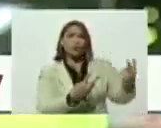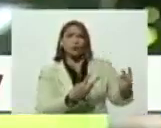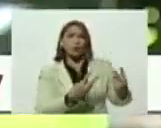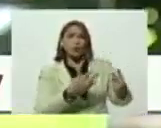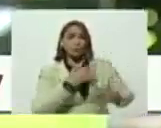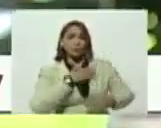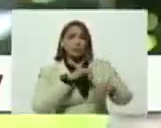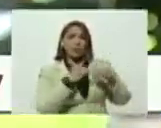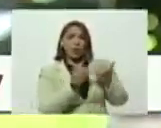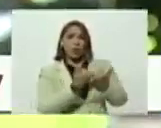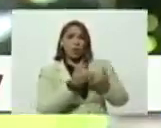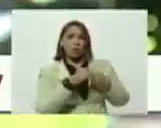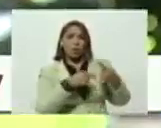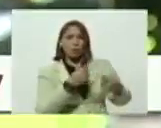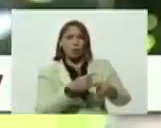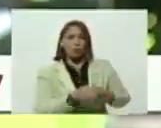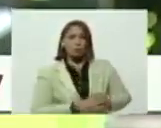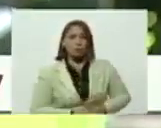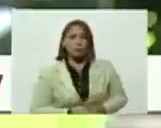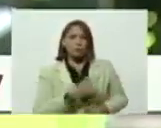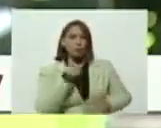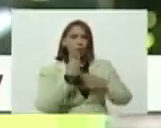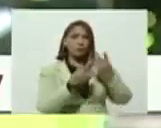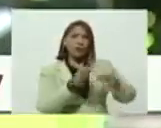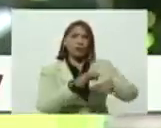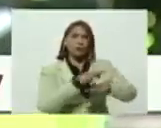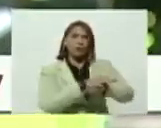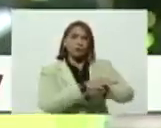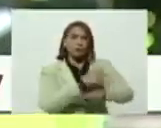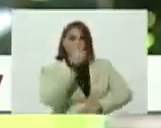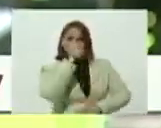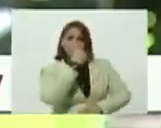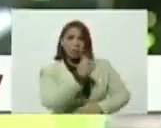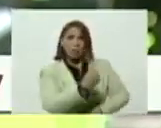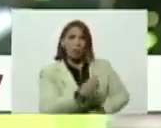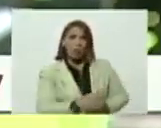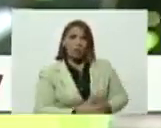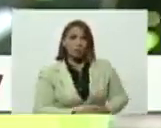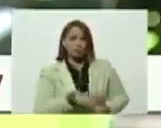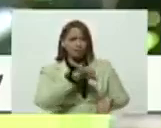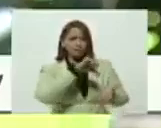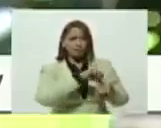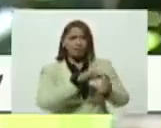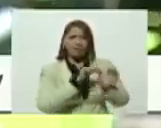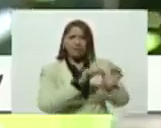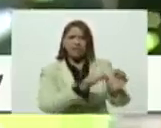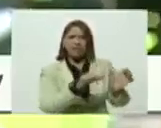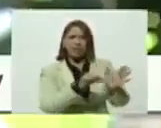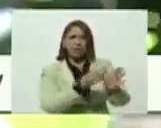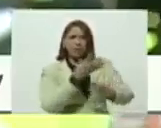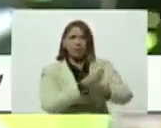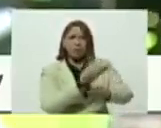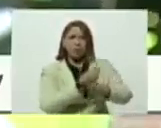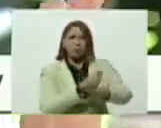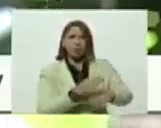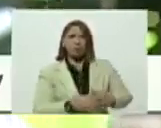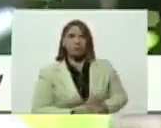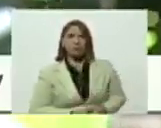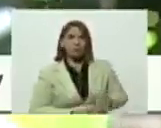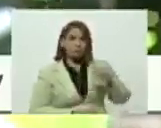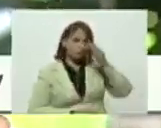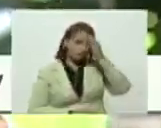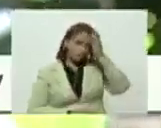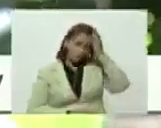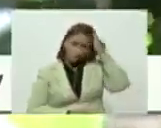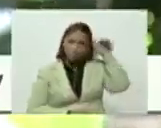salón, luego fui vocera del municipio Ezequiel Zamora, eso queda en Monagas, en